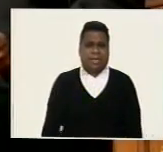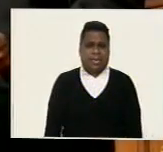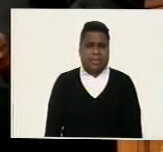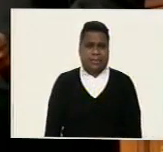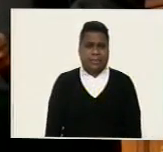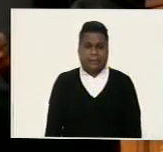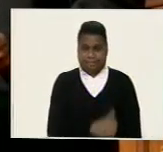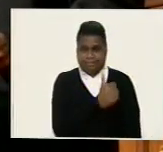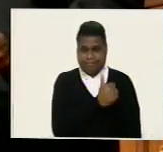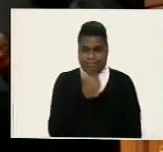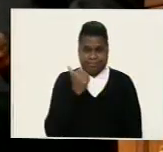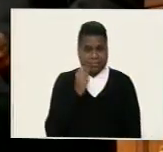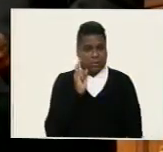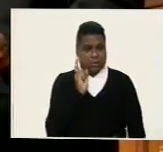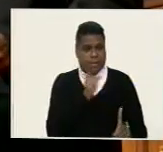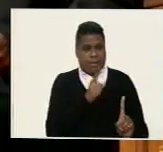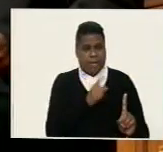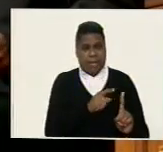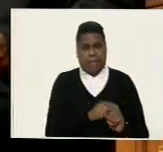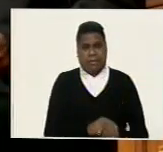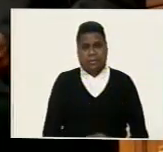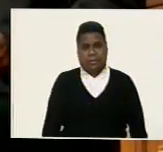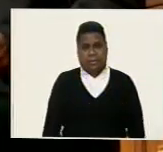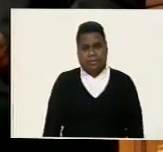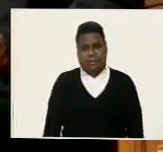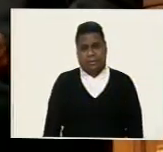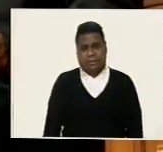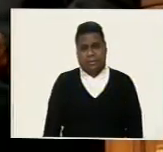ella una amenaza, está respaldando